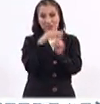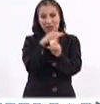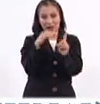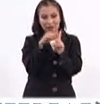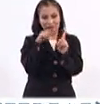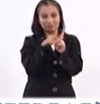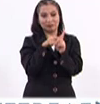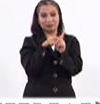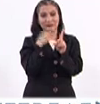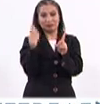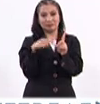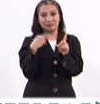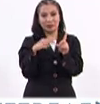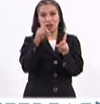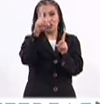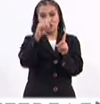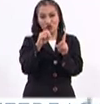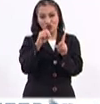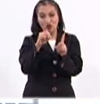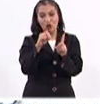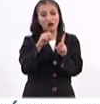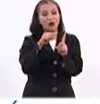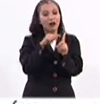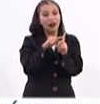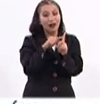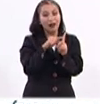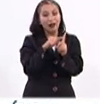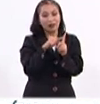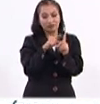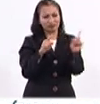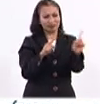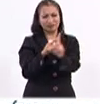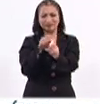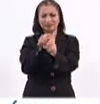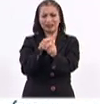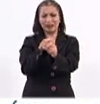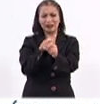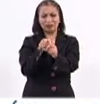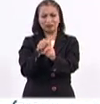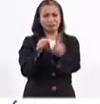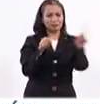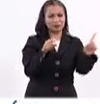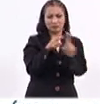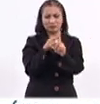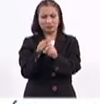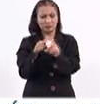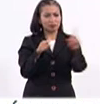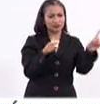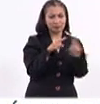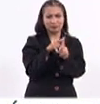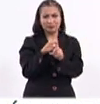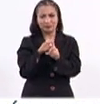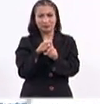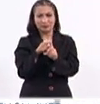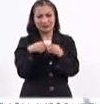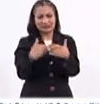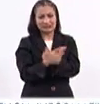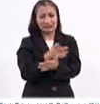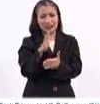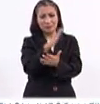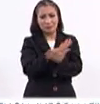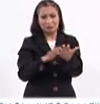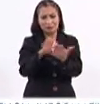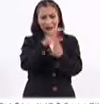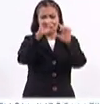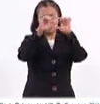así decirlo, que se llama Do. Y esta se rebota, por así decirlo, acaban de nacer porque están en medio